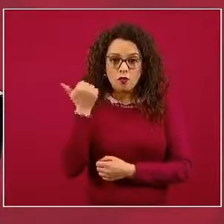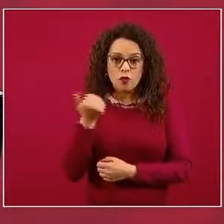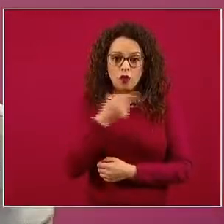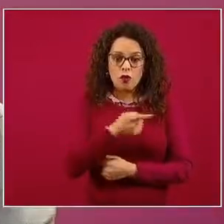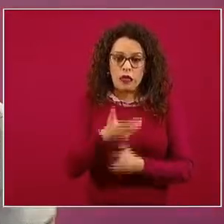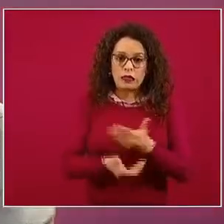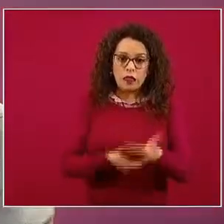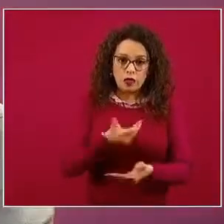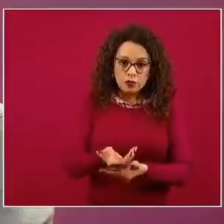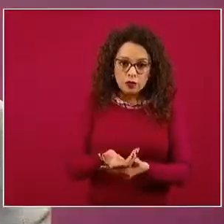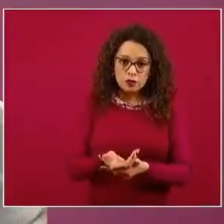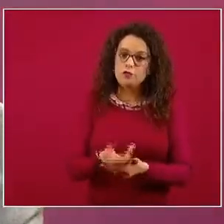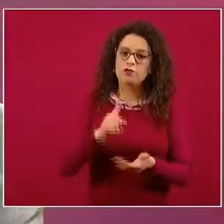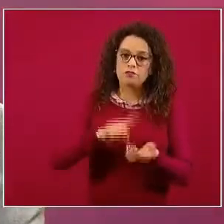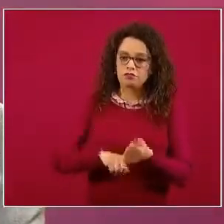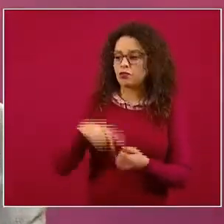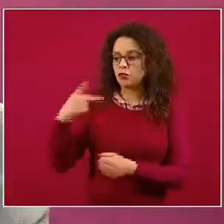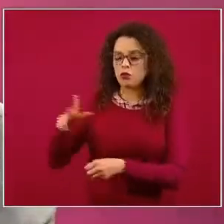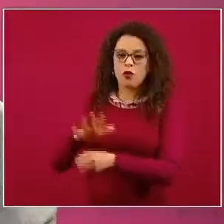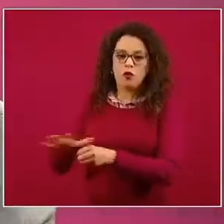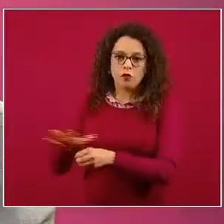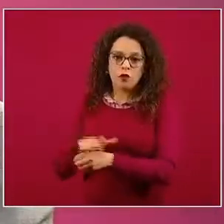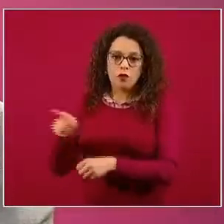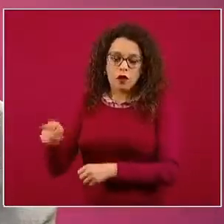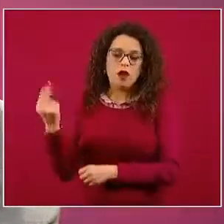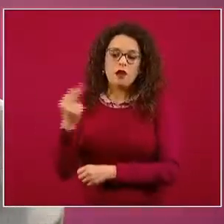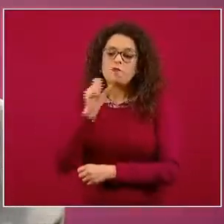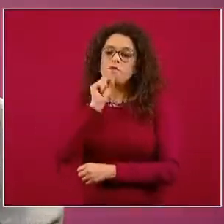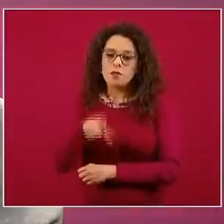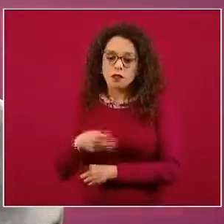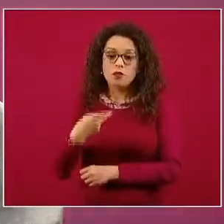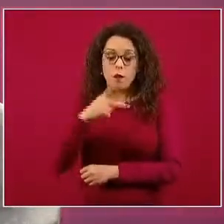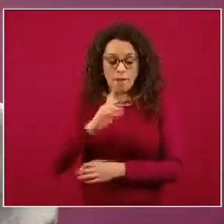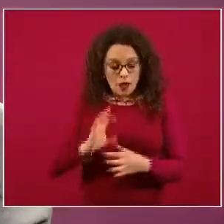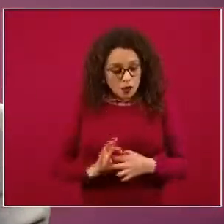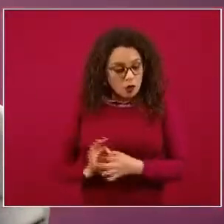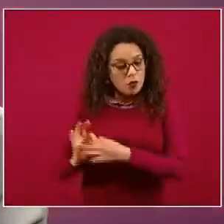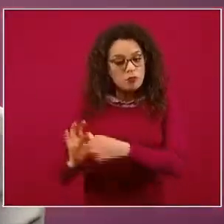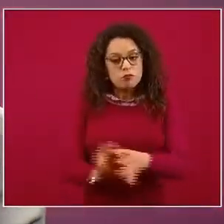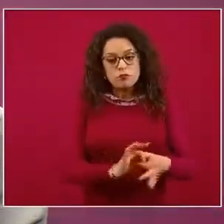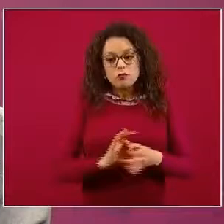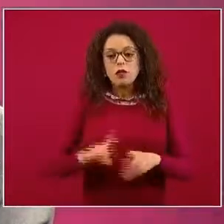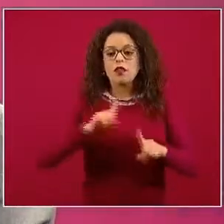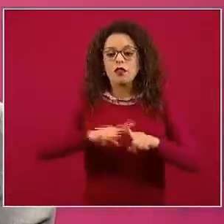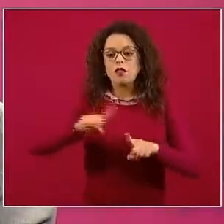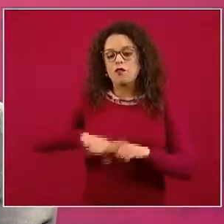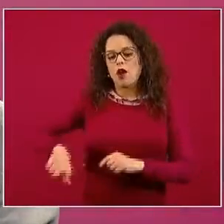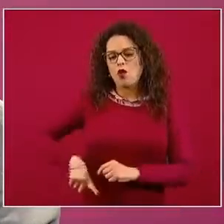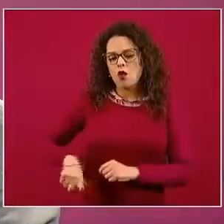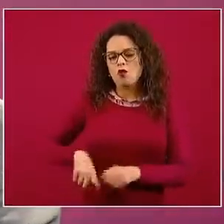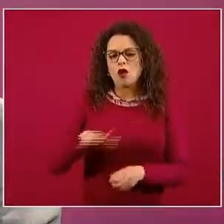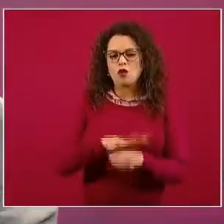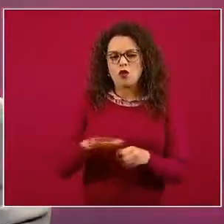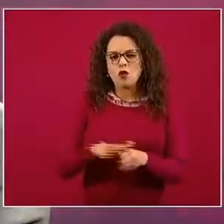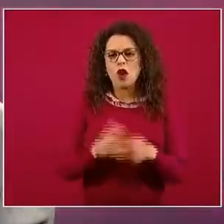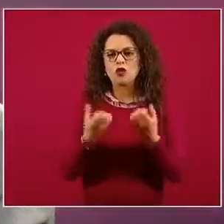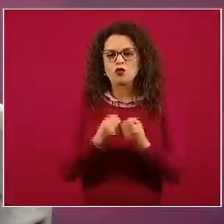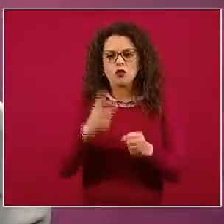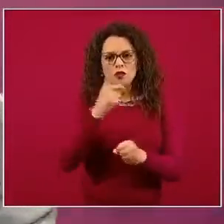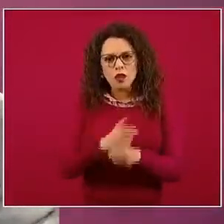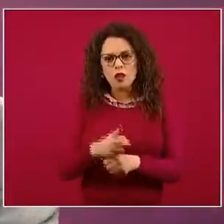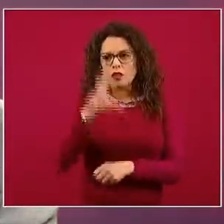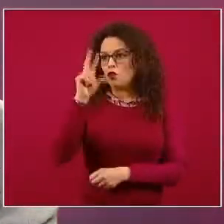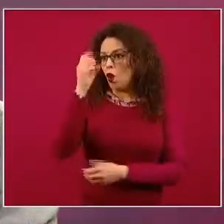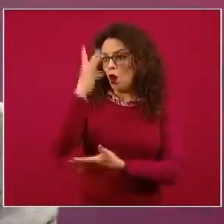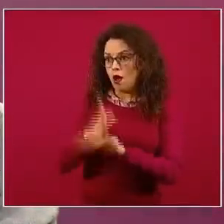local. Pero si trabajamos de manera coordinada, las sociedades, los gobiernos locales, no solamente estatales,